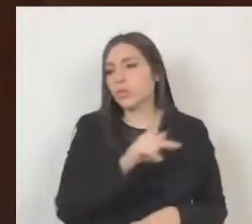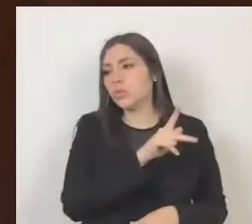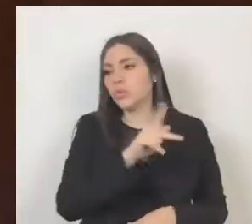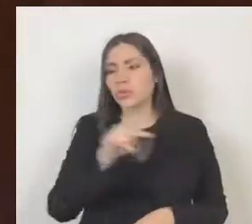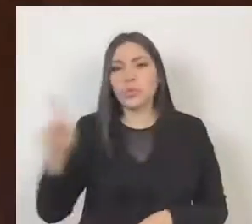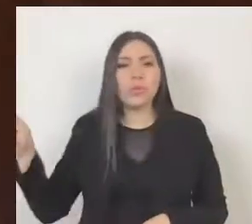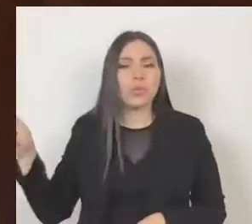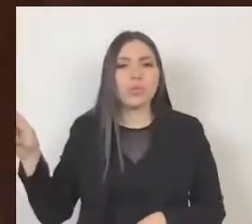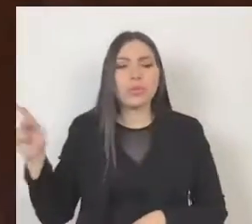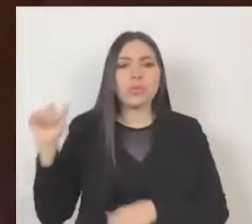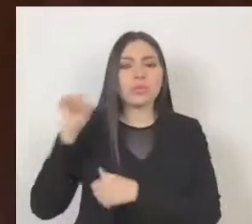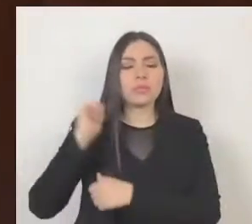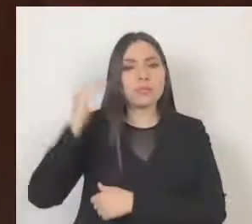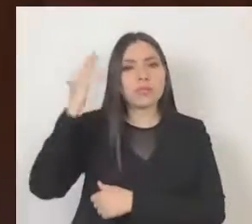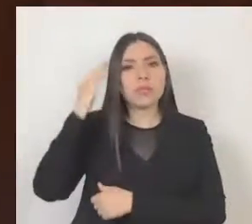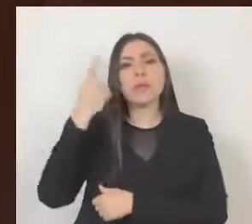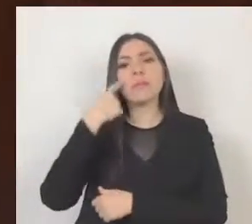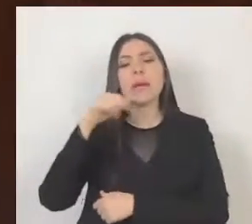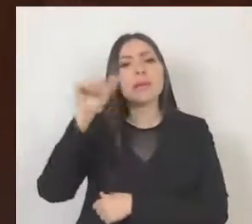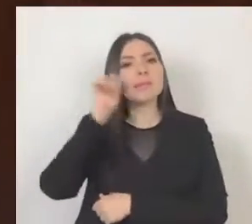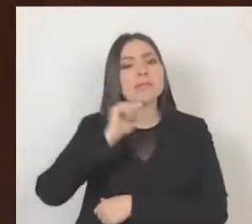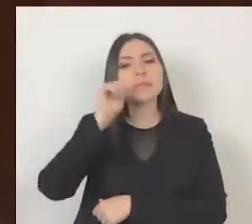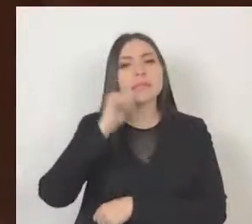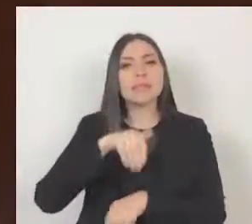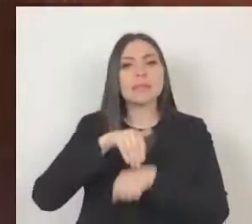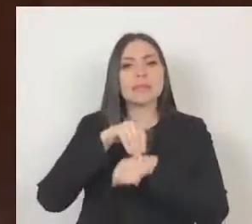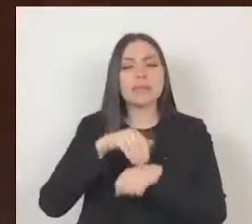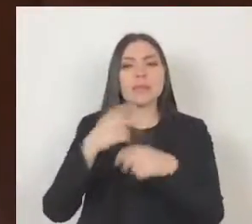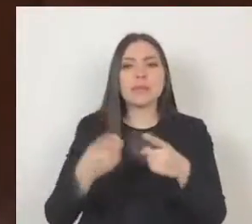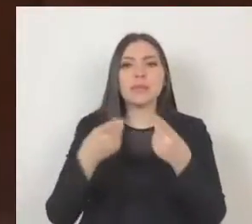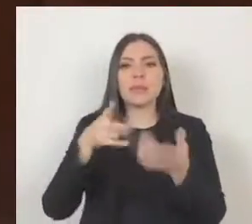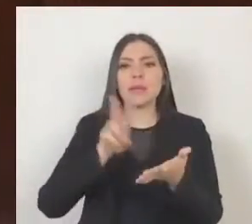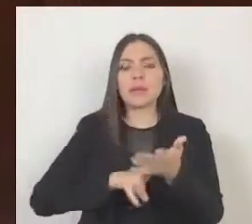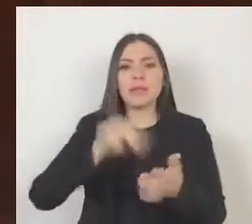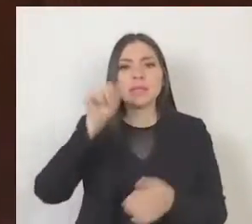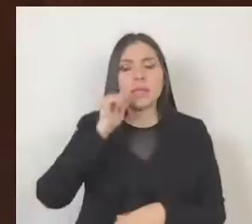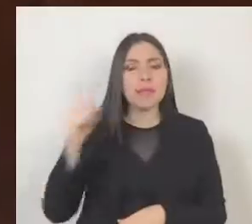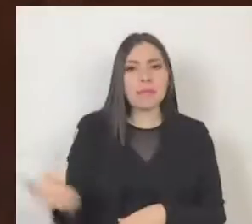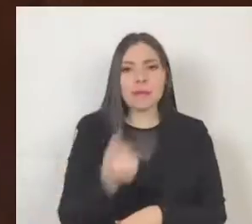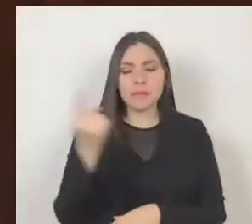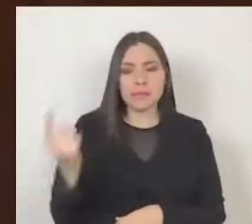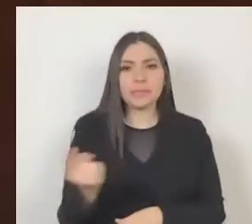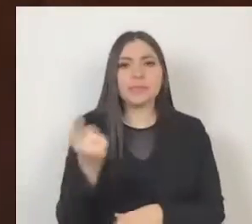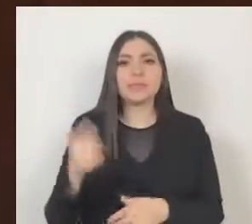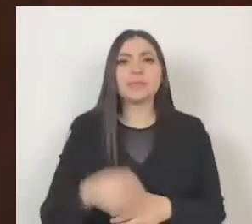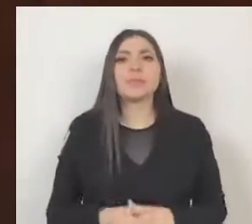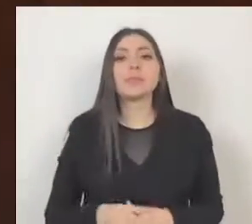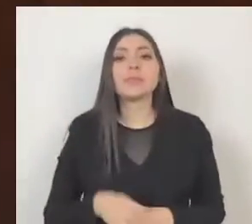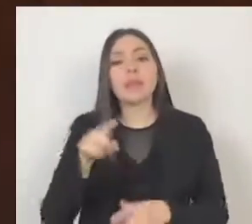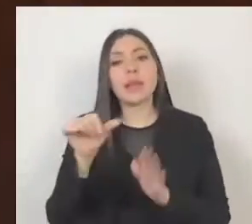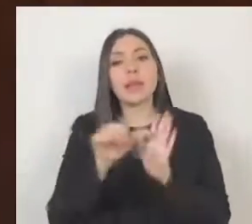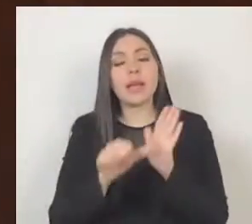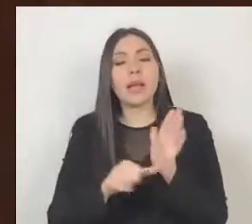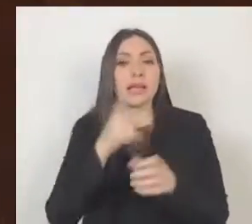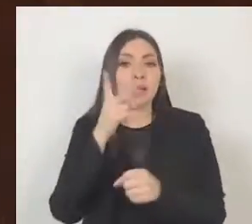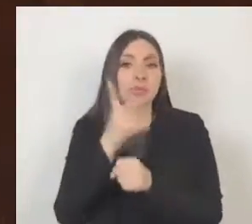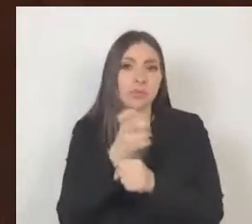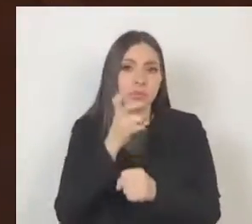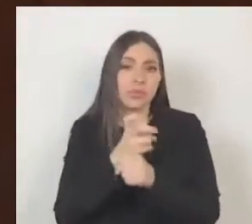promoverlos y garantizarlos siempre y en todo momento. Así, el artículo segundo de nuestra norma